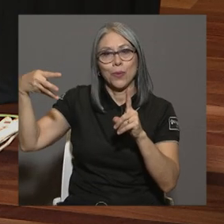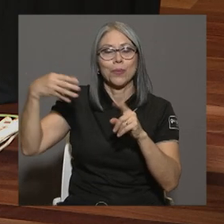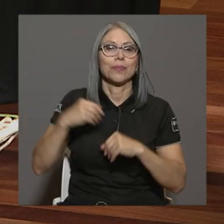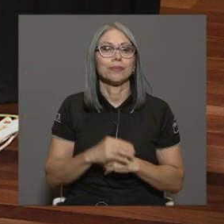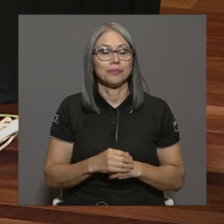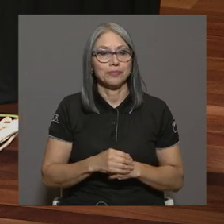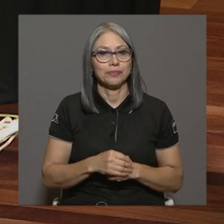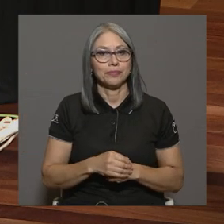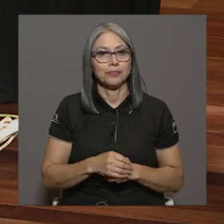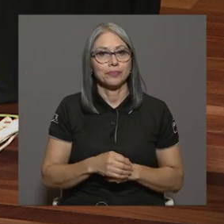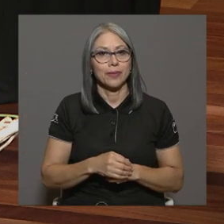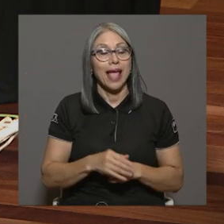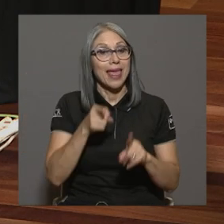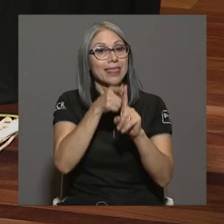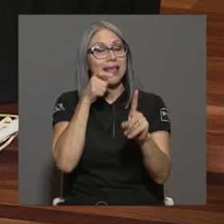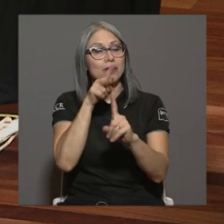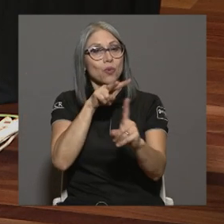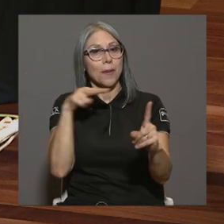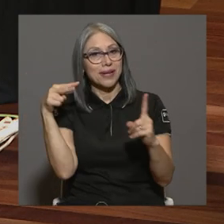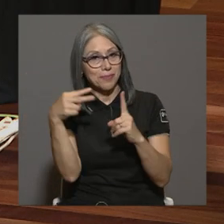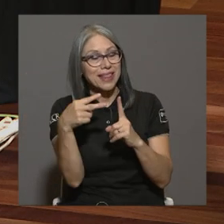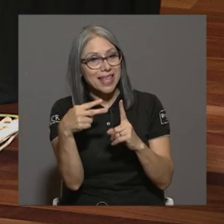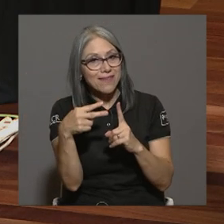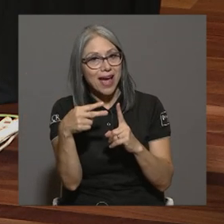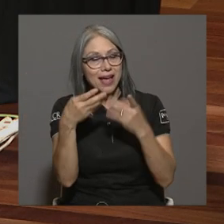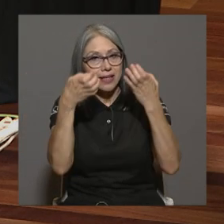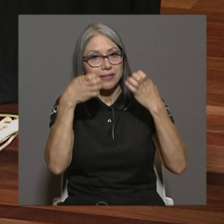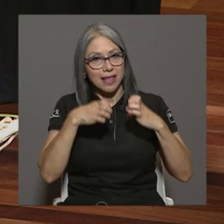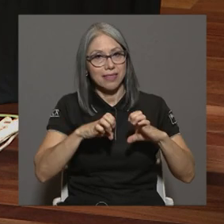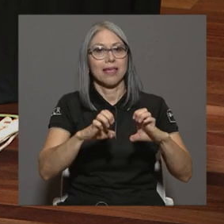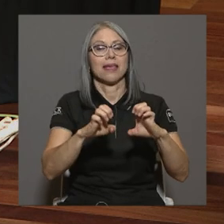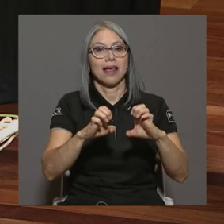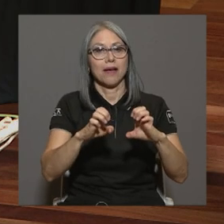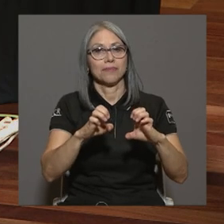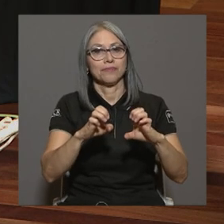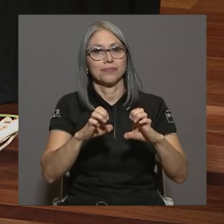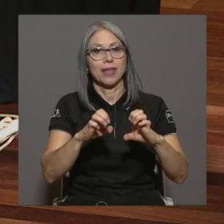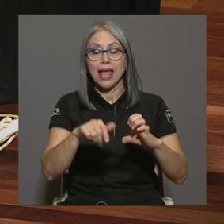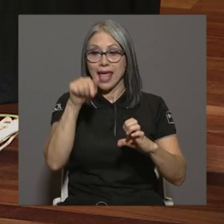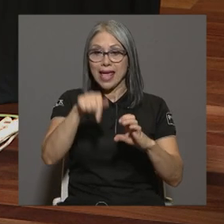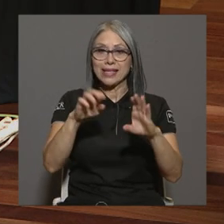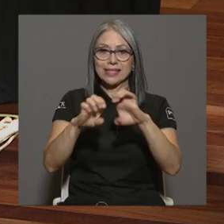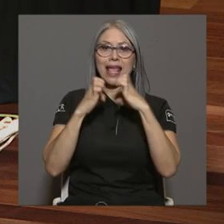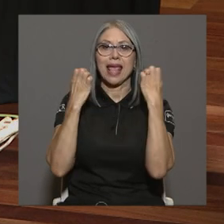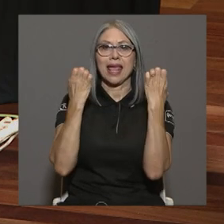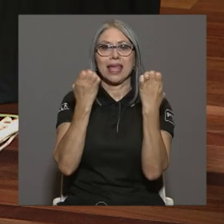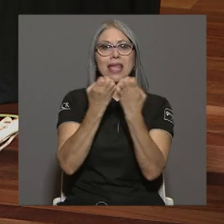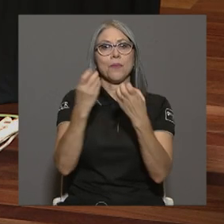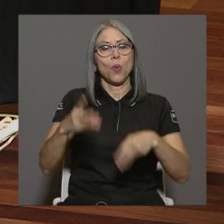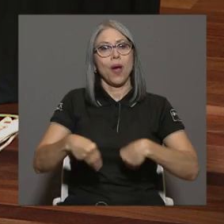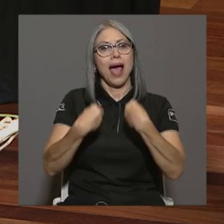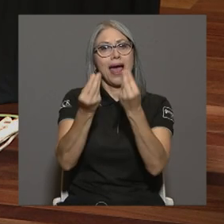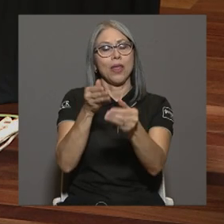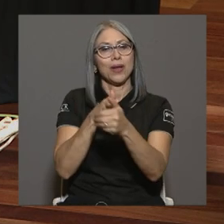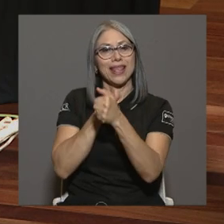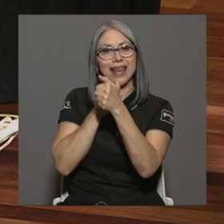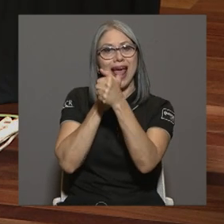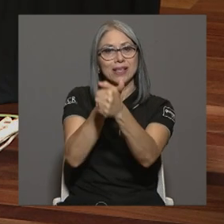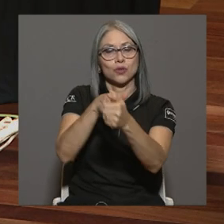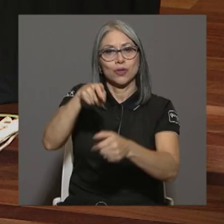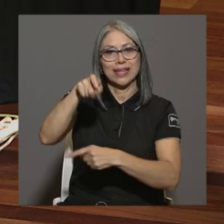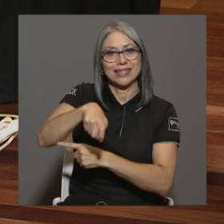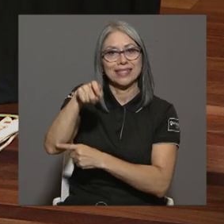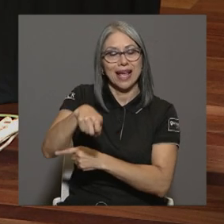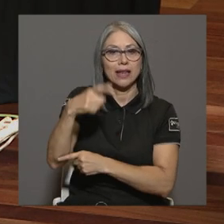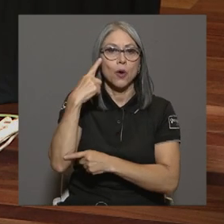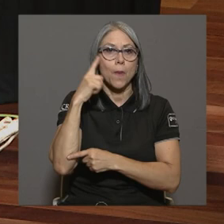LGBTQIA+. Desde una perspectiva estratégica, este equipo ha proporcionado el liderazgo necesario